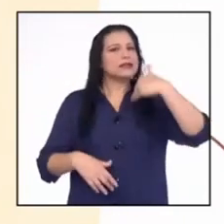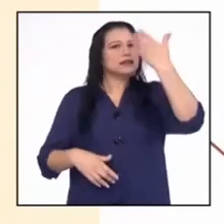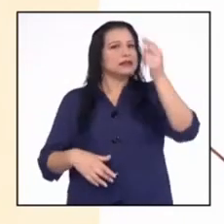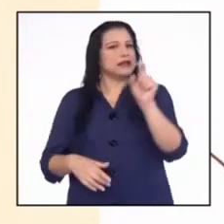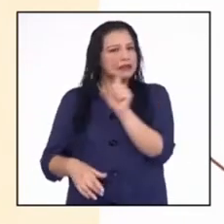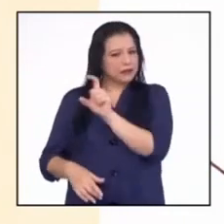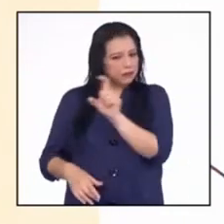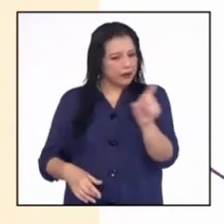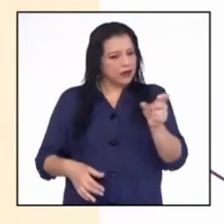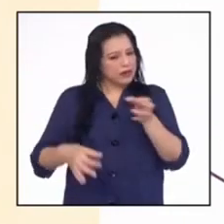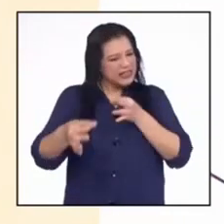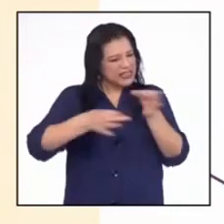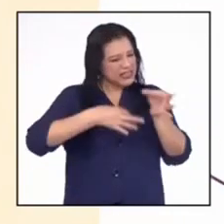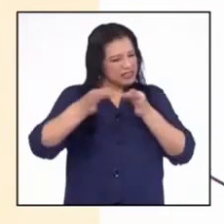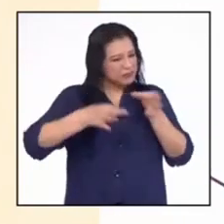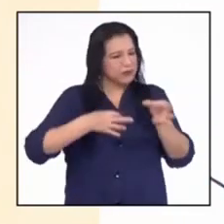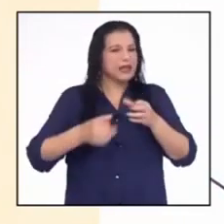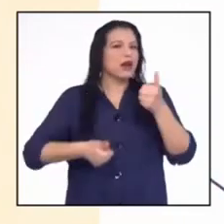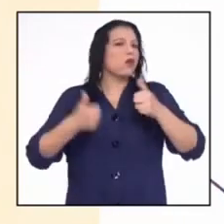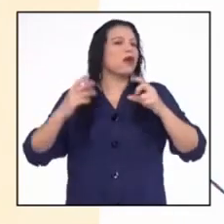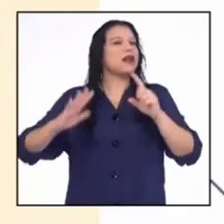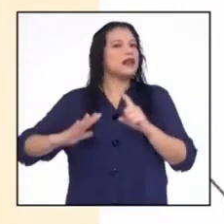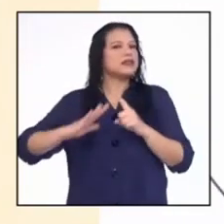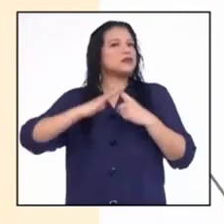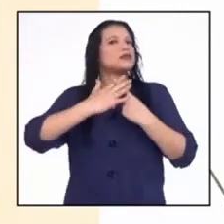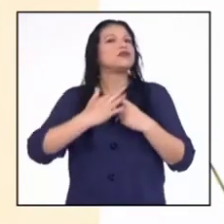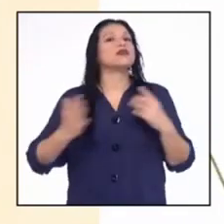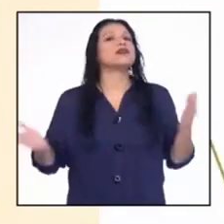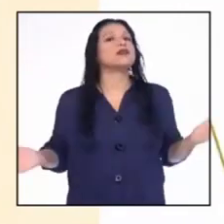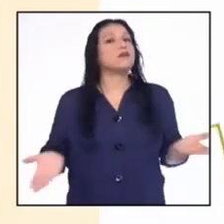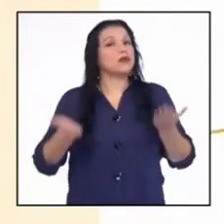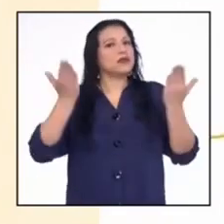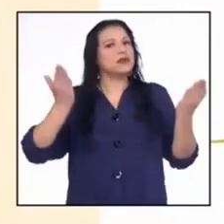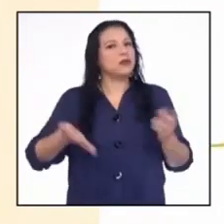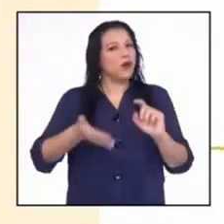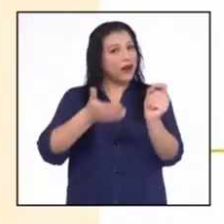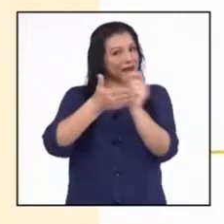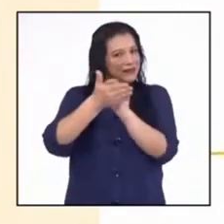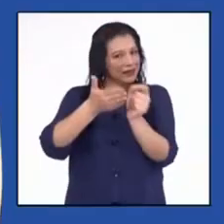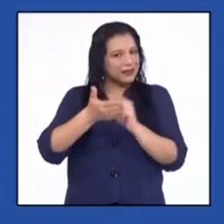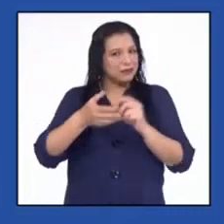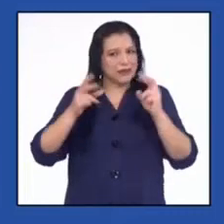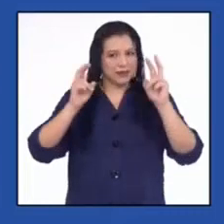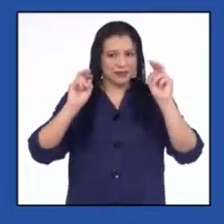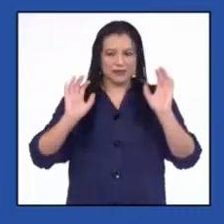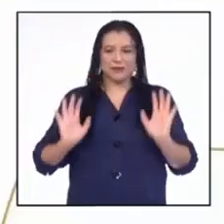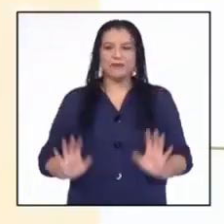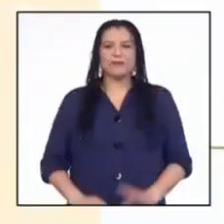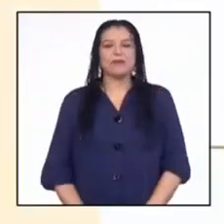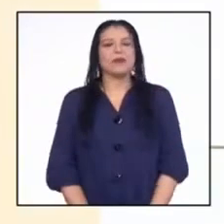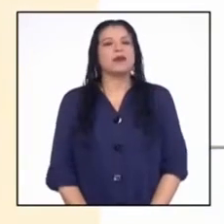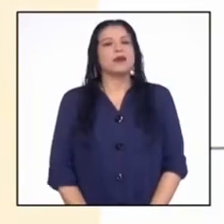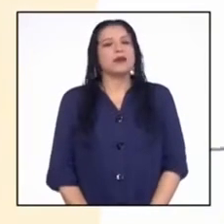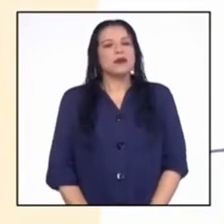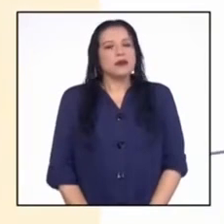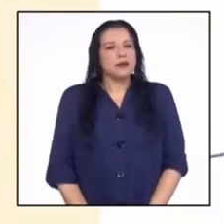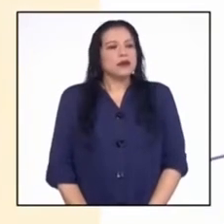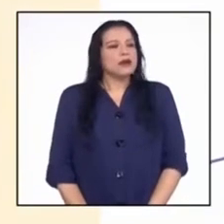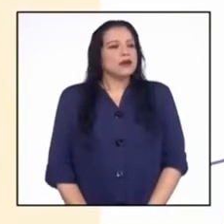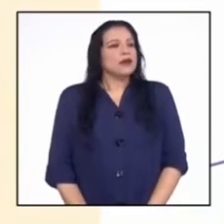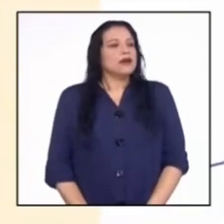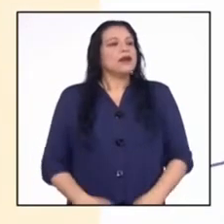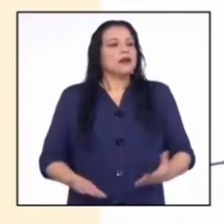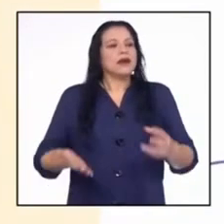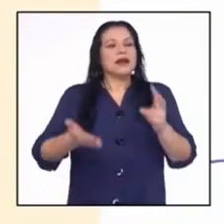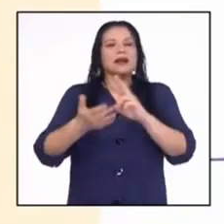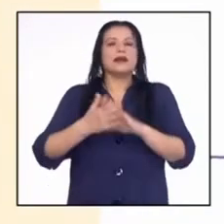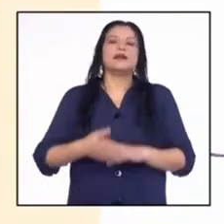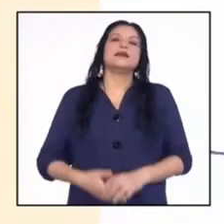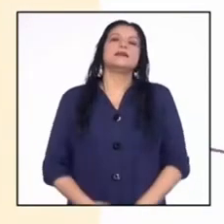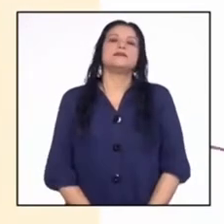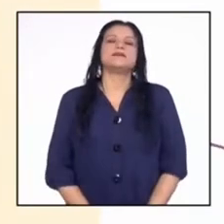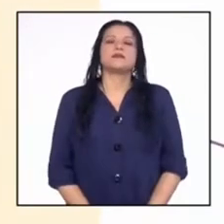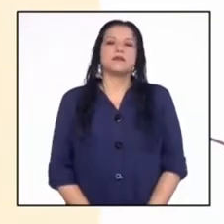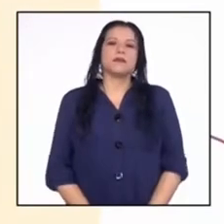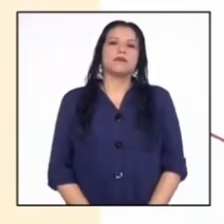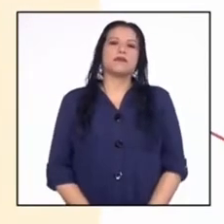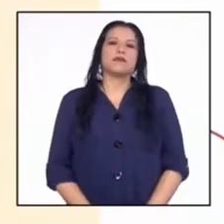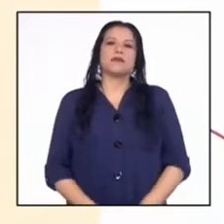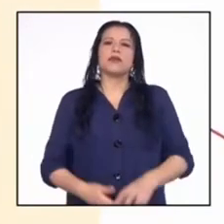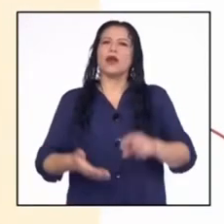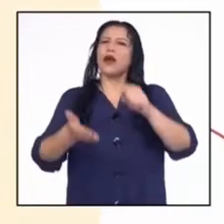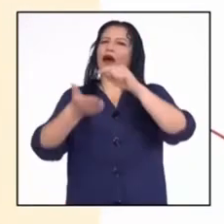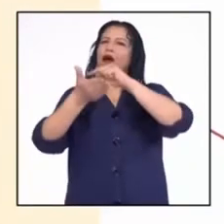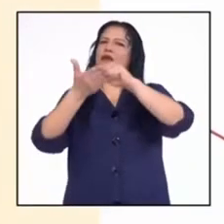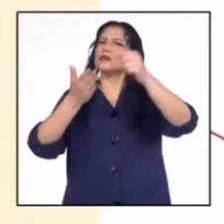párrafo explicas la situación que te motivó a escribir ese texto. Ya lo voy a leer. Hace